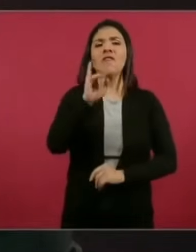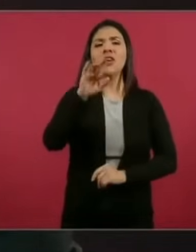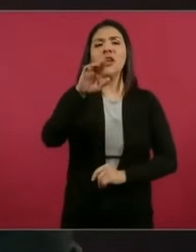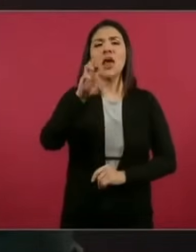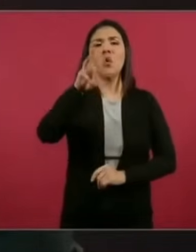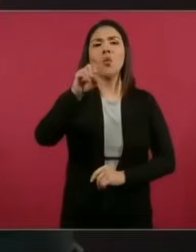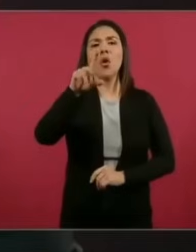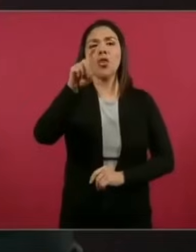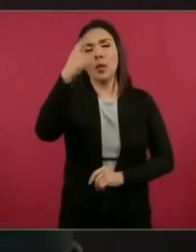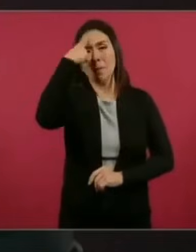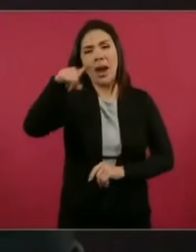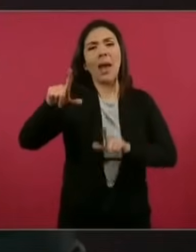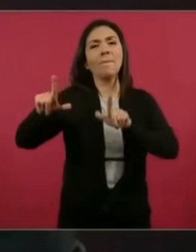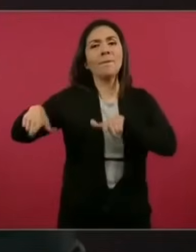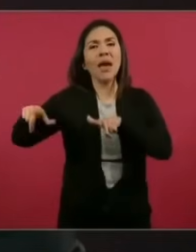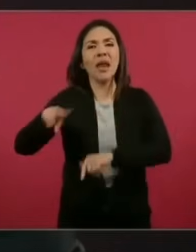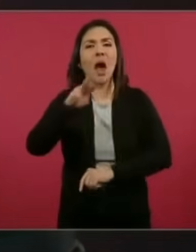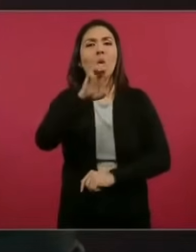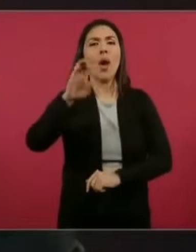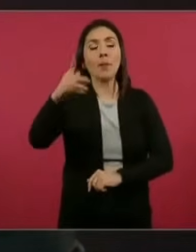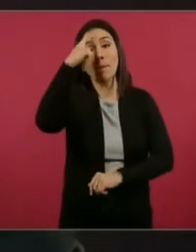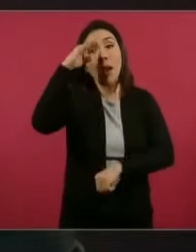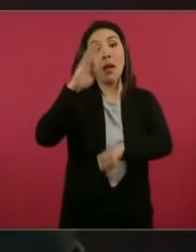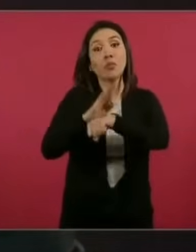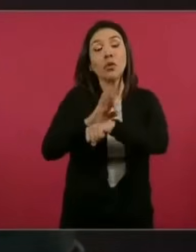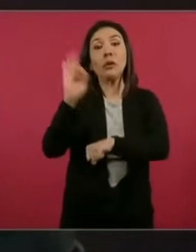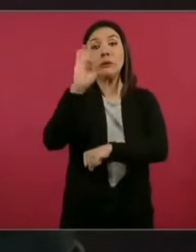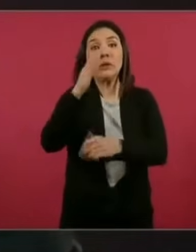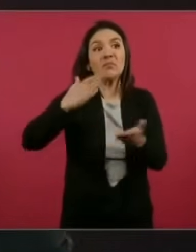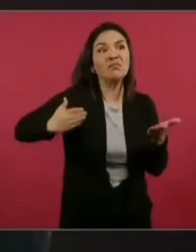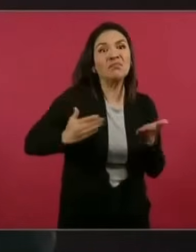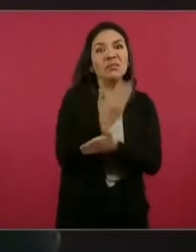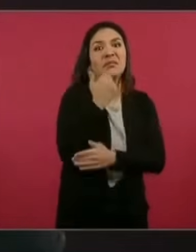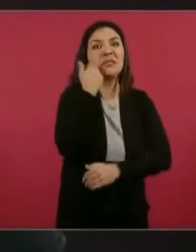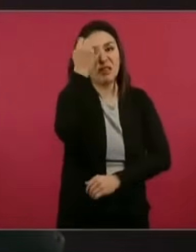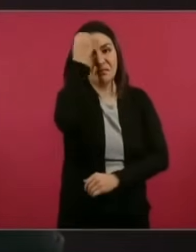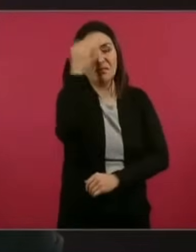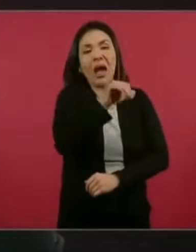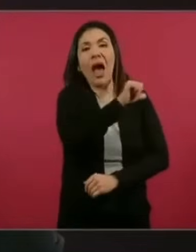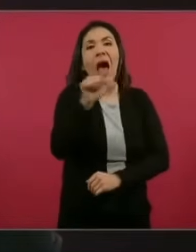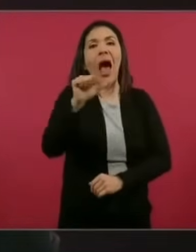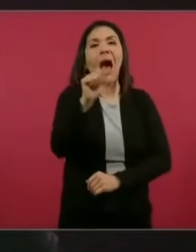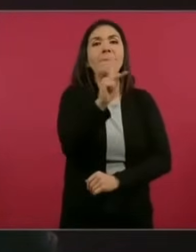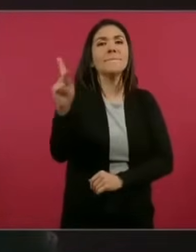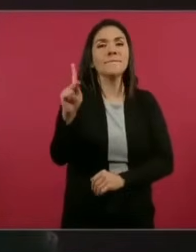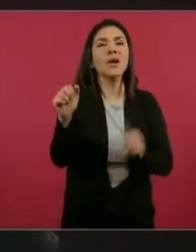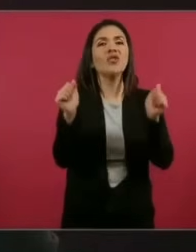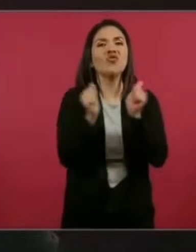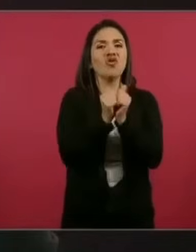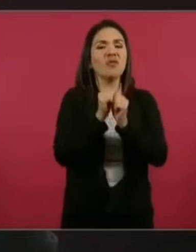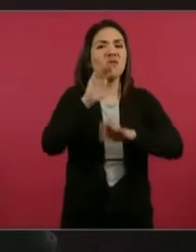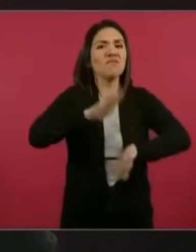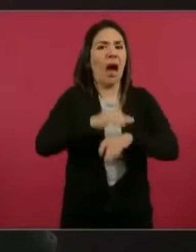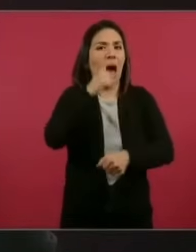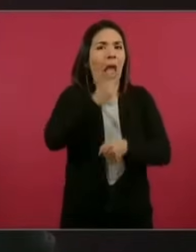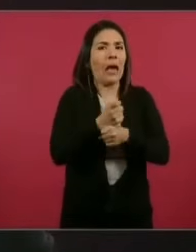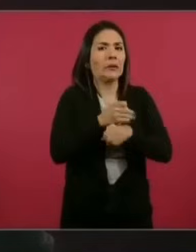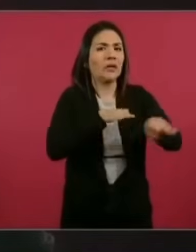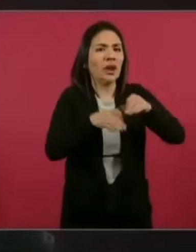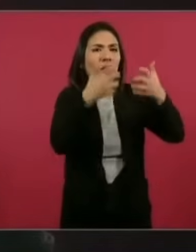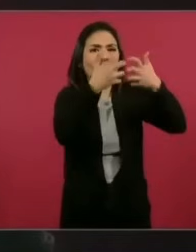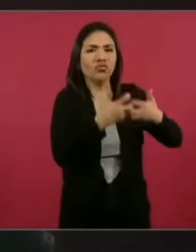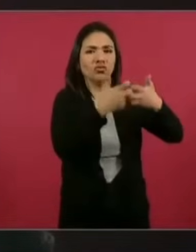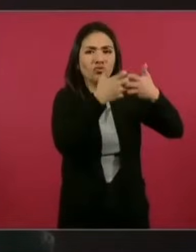de aplicaciones web para proteger contra ataques basados en aplicación con alto desempeño y